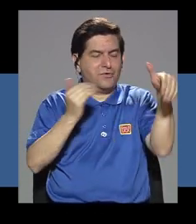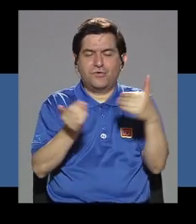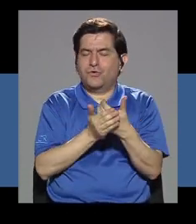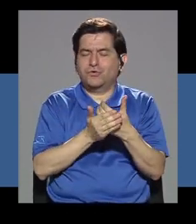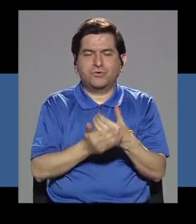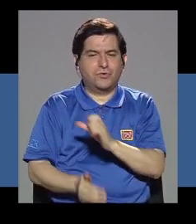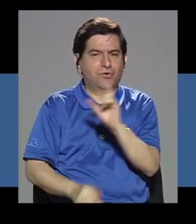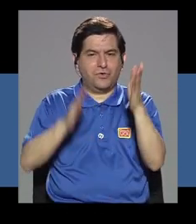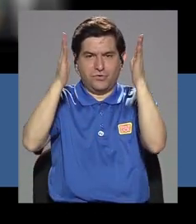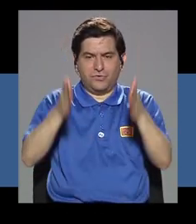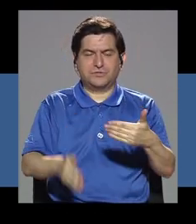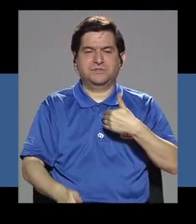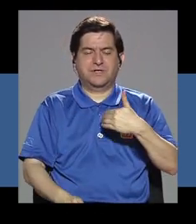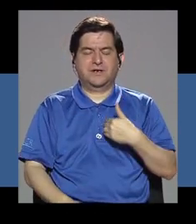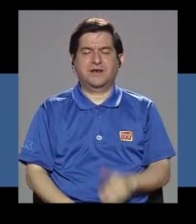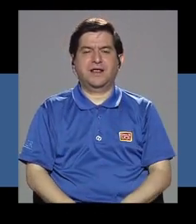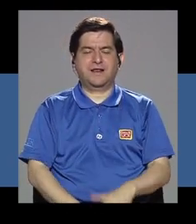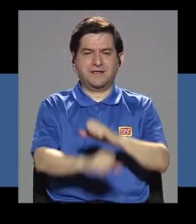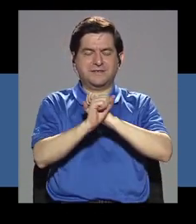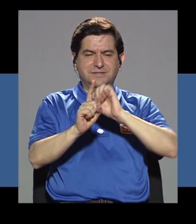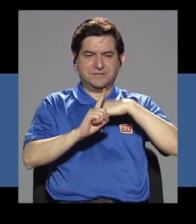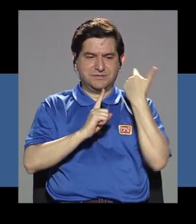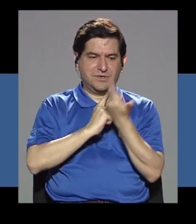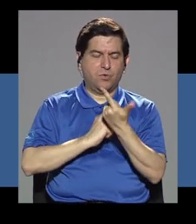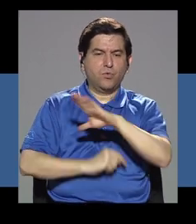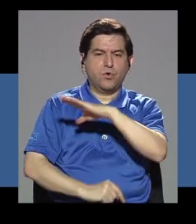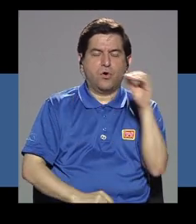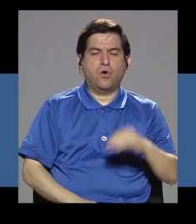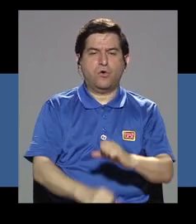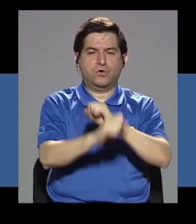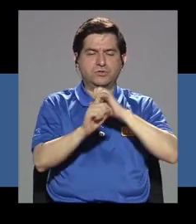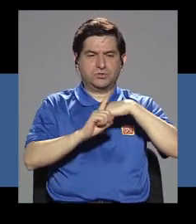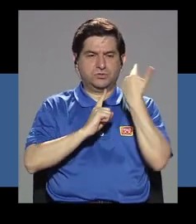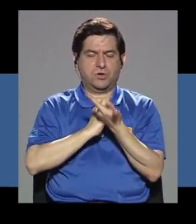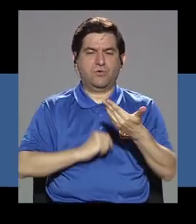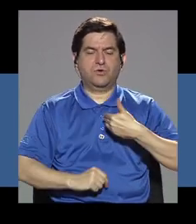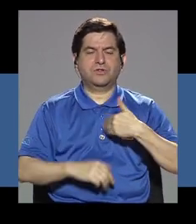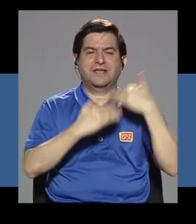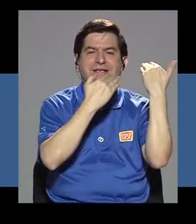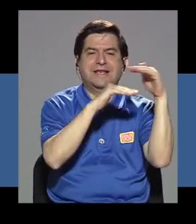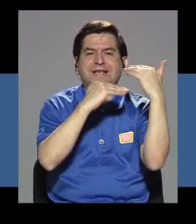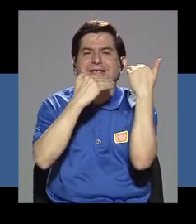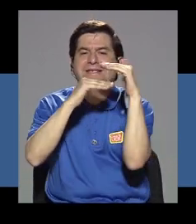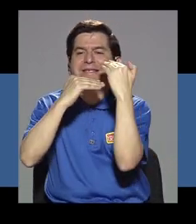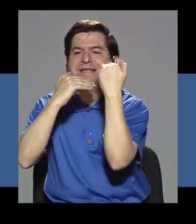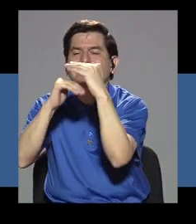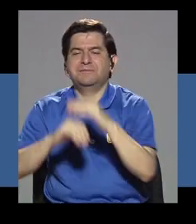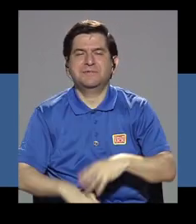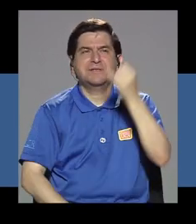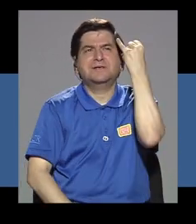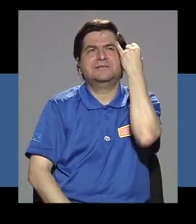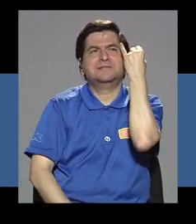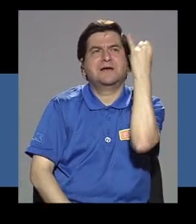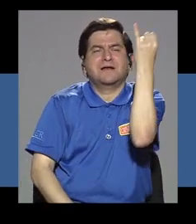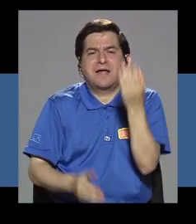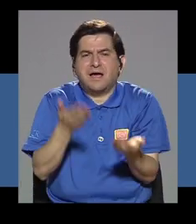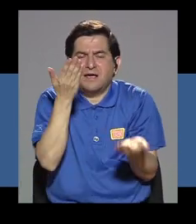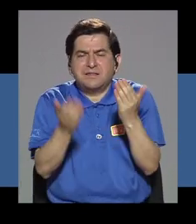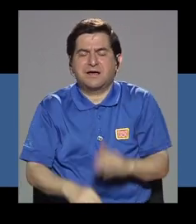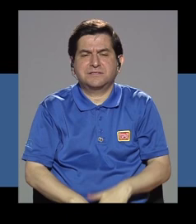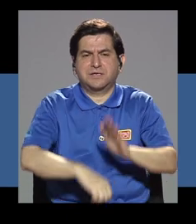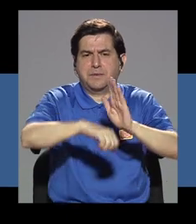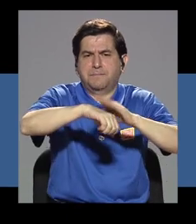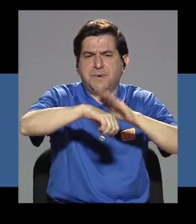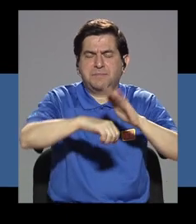todos los costarricenses cubiertos por la seguridad social, o porque la seguridad social tiene algún tema limítrofe en el concepto propiamente